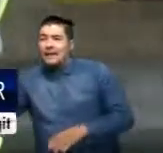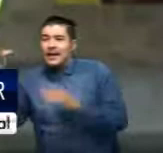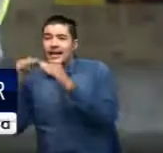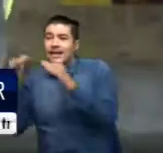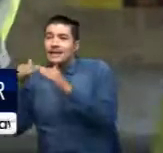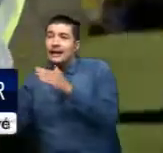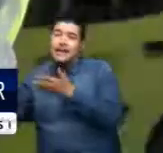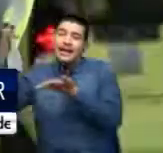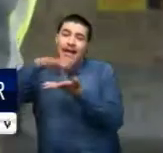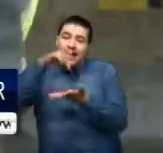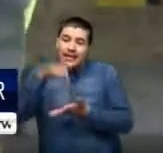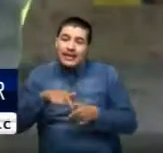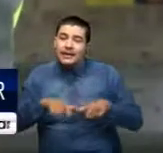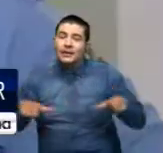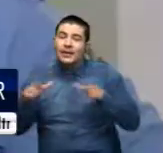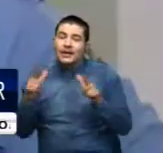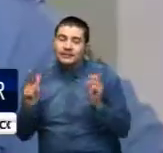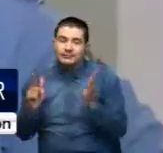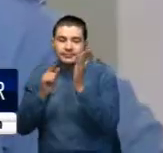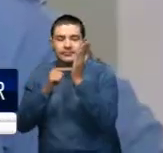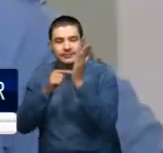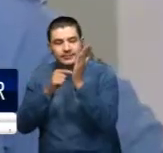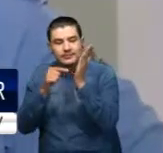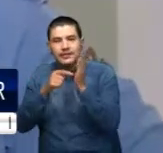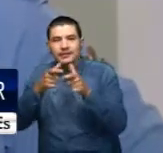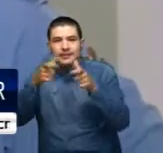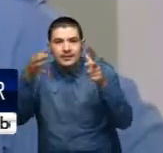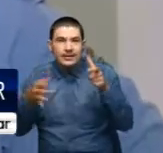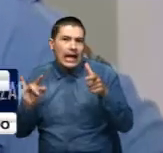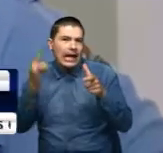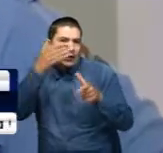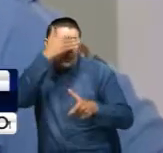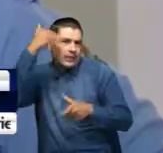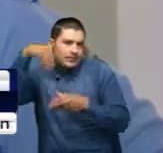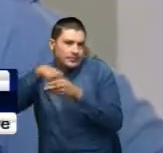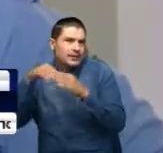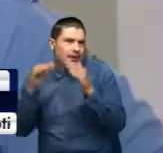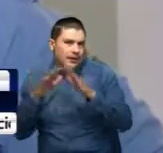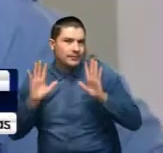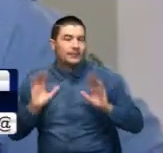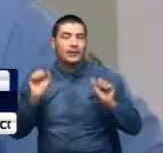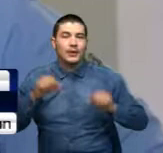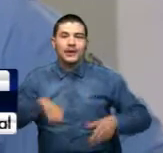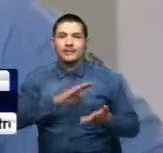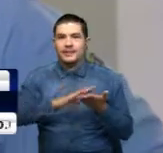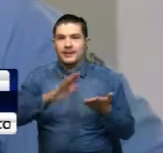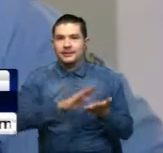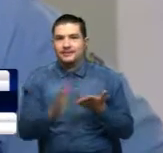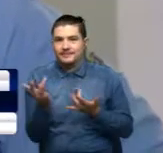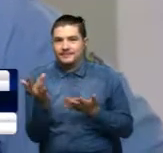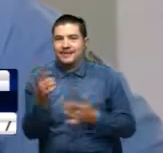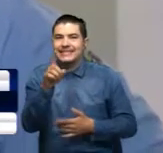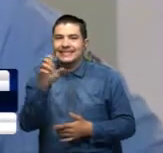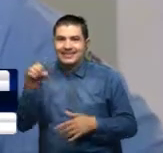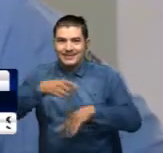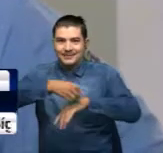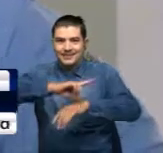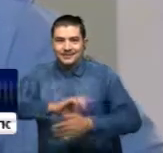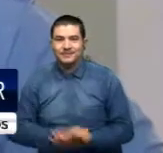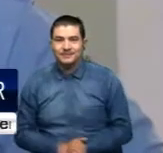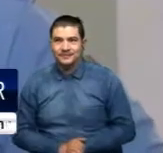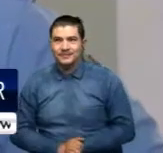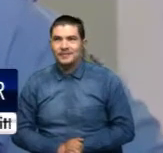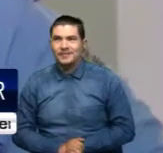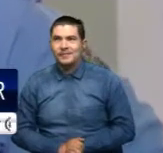olvidado esta expresión da una discrecionalidad en el agente de tránsito cuando él es el que tiene que decidir